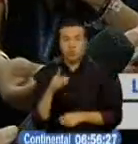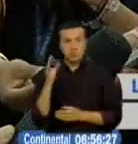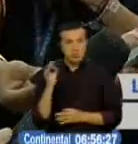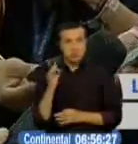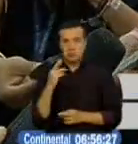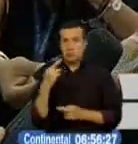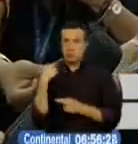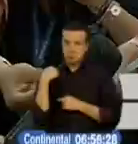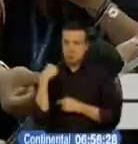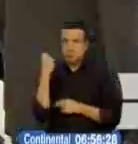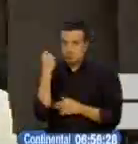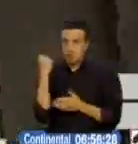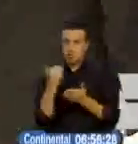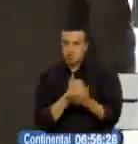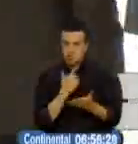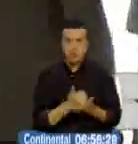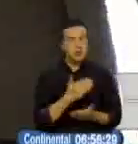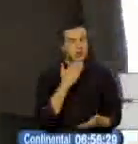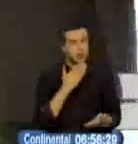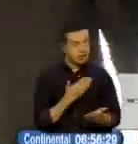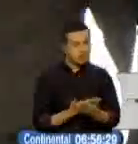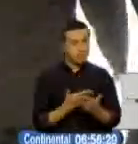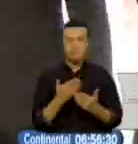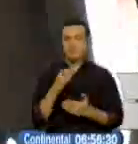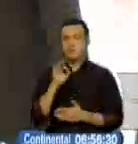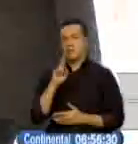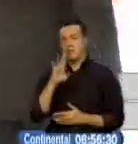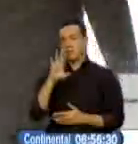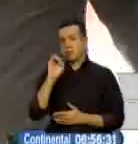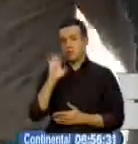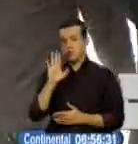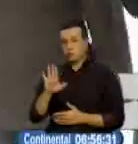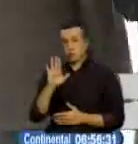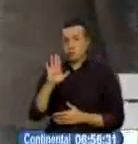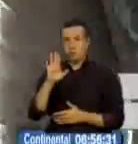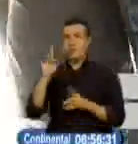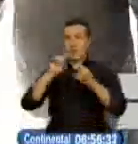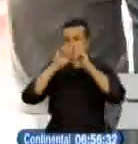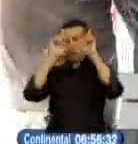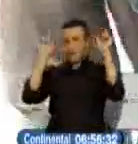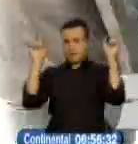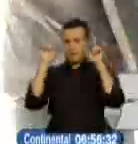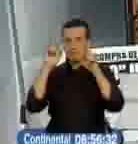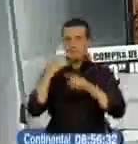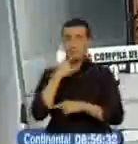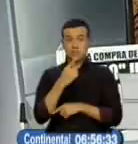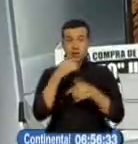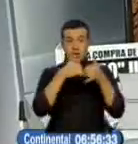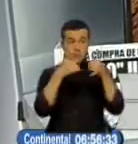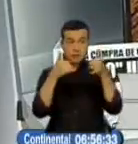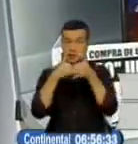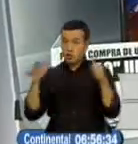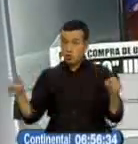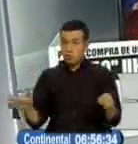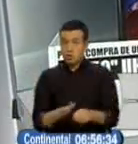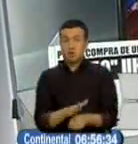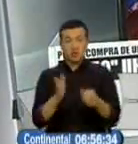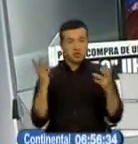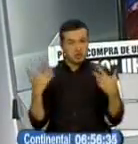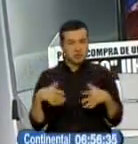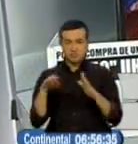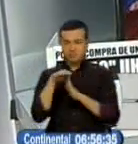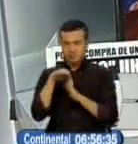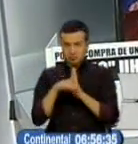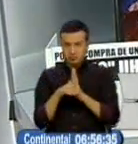responsables de la recaudación. Francisco Jiménez, presidente ejecutivo de ICESA, indicó que su cadena de locales están listos para la reducción del